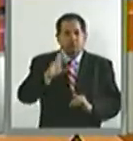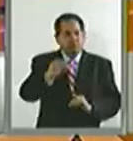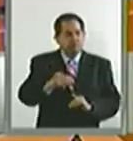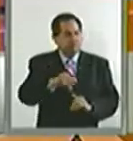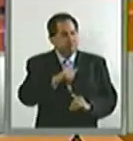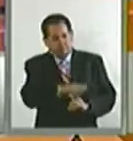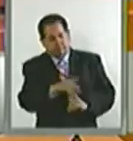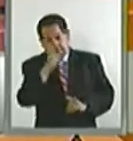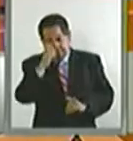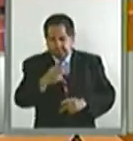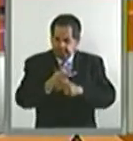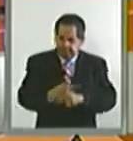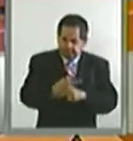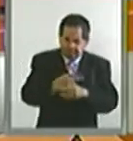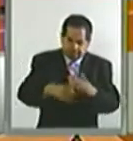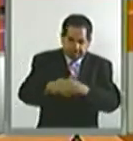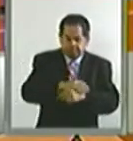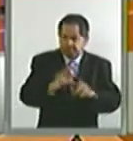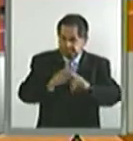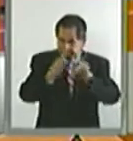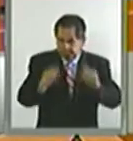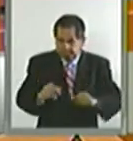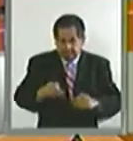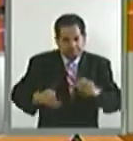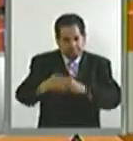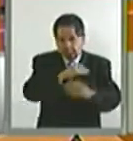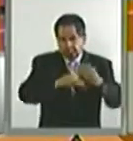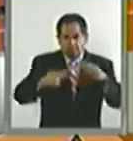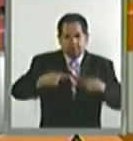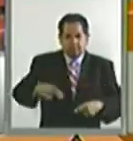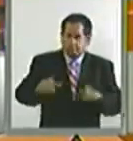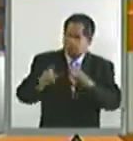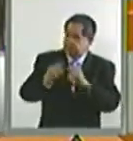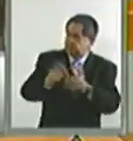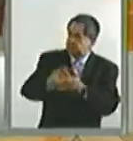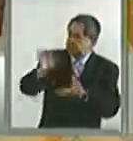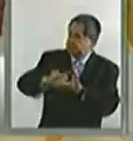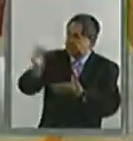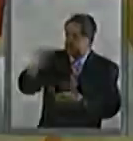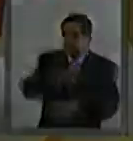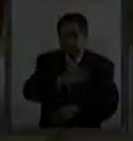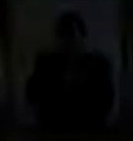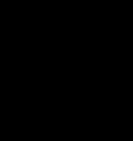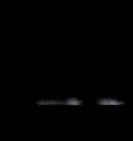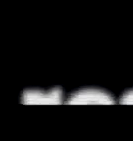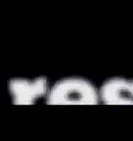sino tolerar, para así vivir más en paz todos los seres humanos. Gracias y buenas tardes.